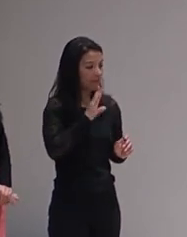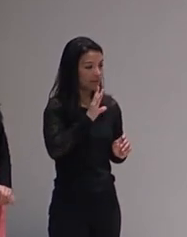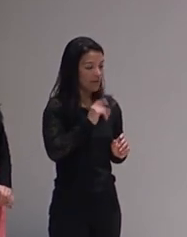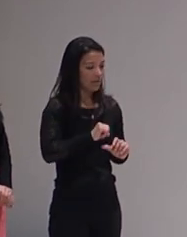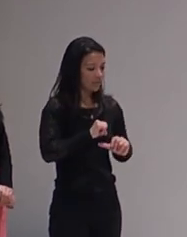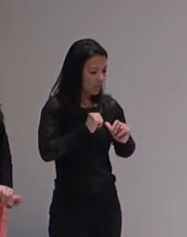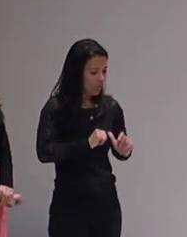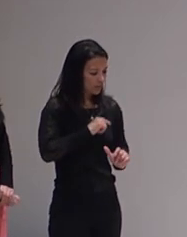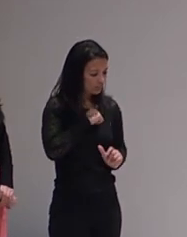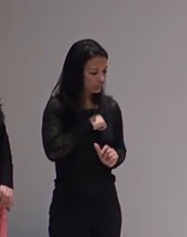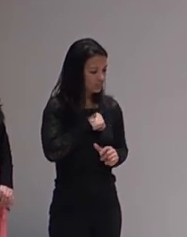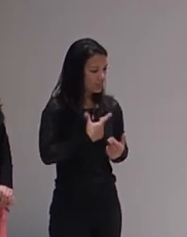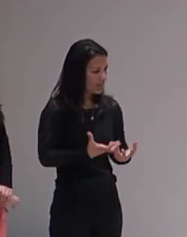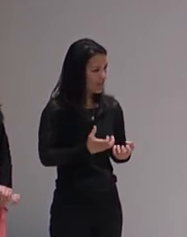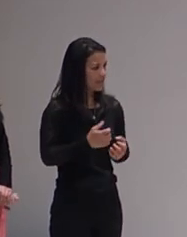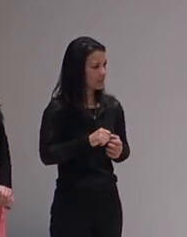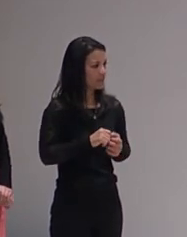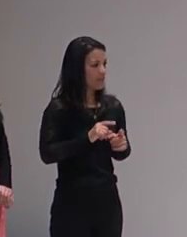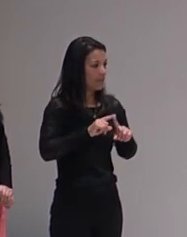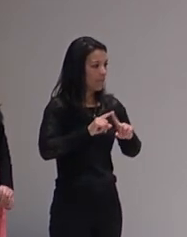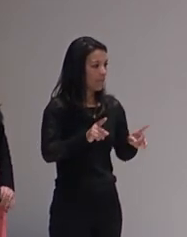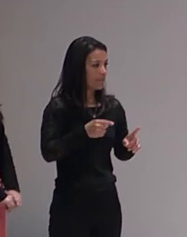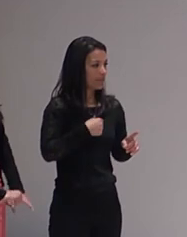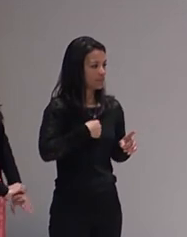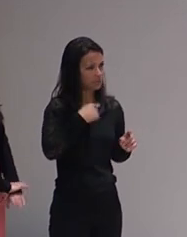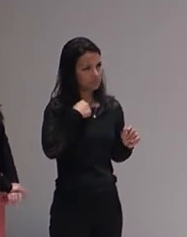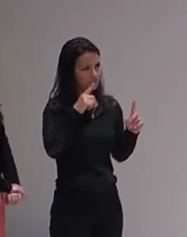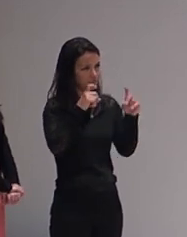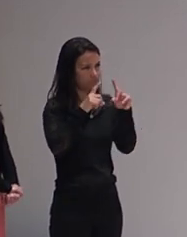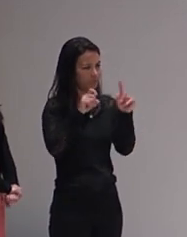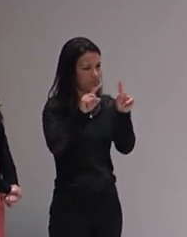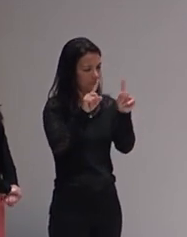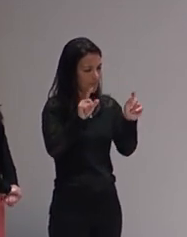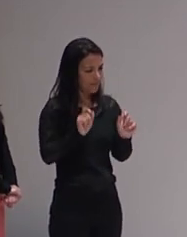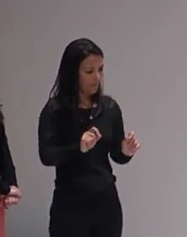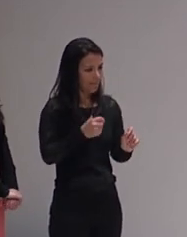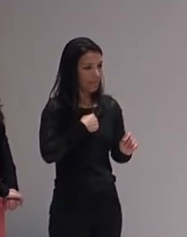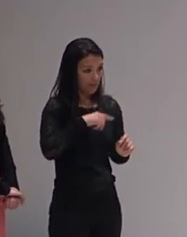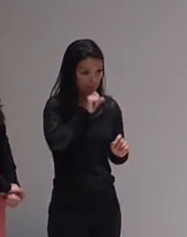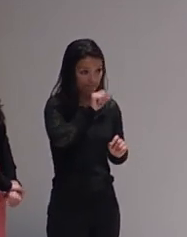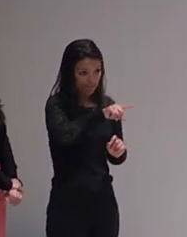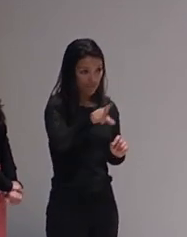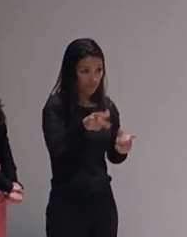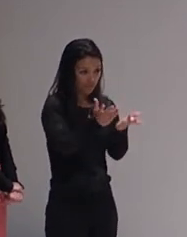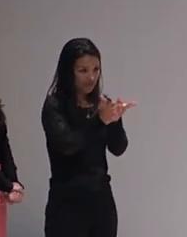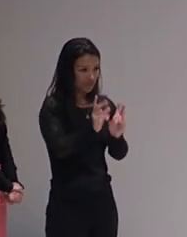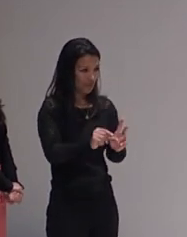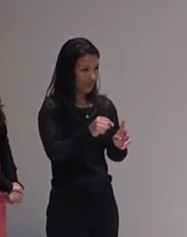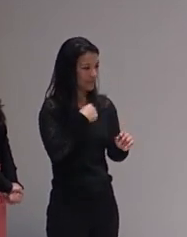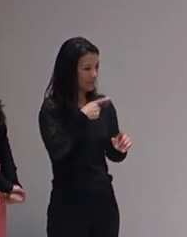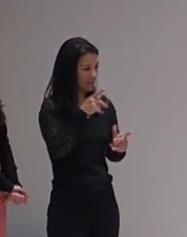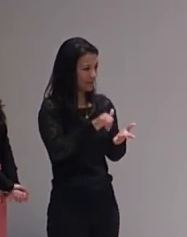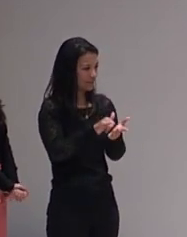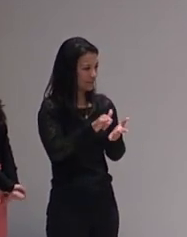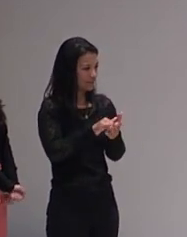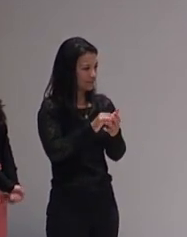corazón, está en mí. Pero yo me hago la siguiente pregunta, que es la pregunta que yo le hago a mis estudiantes de